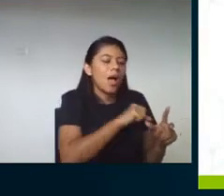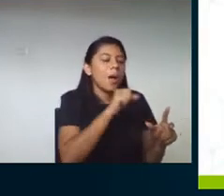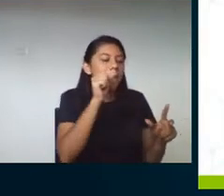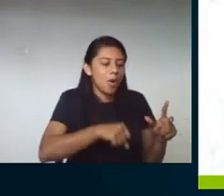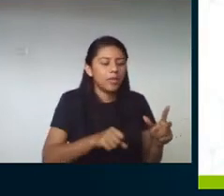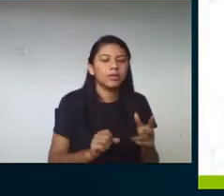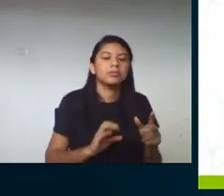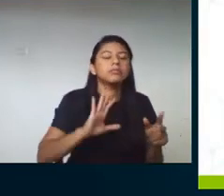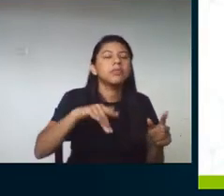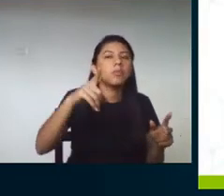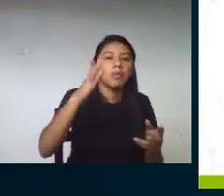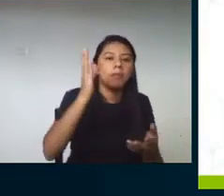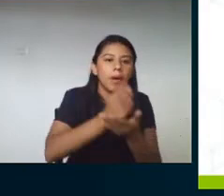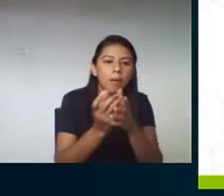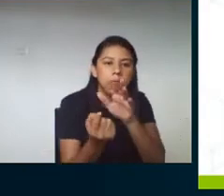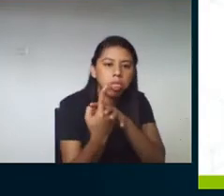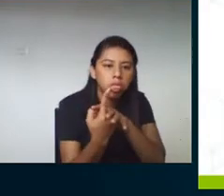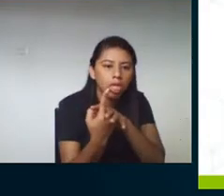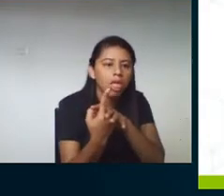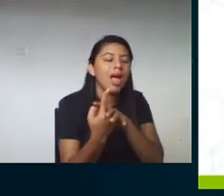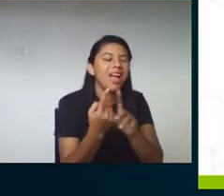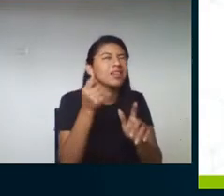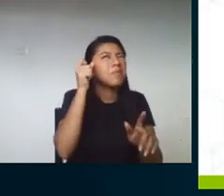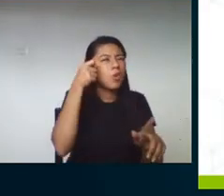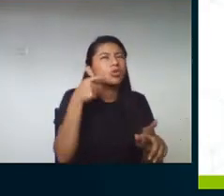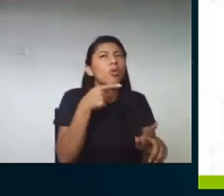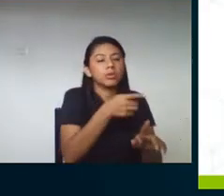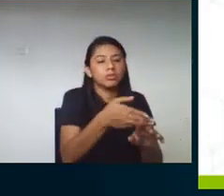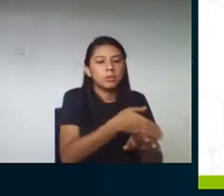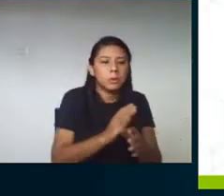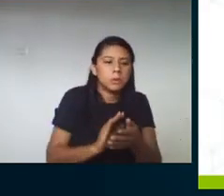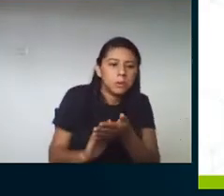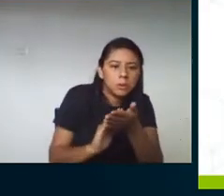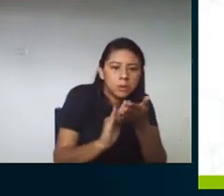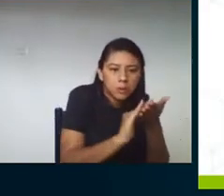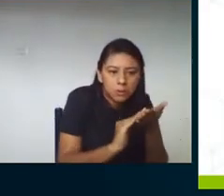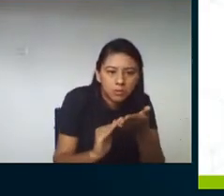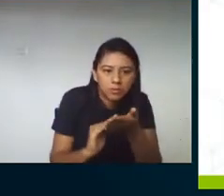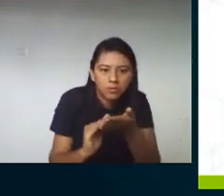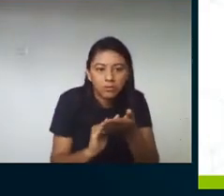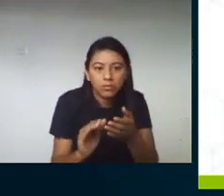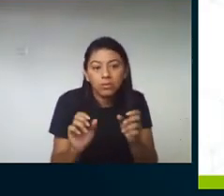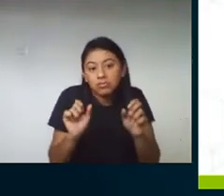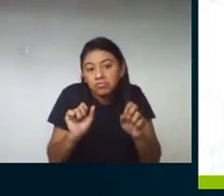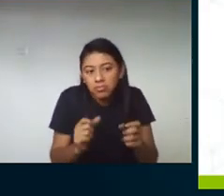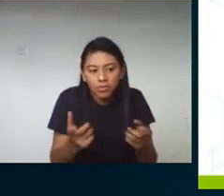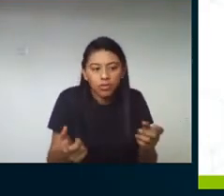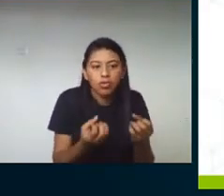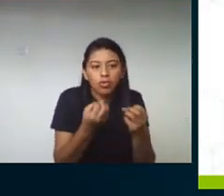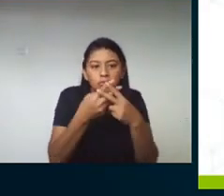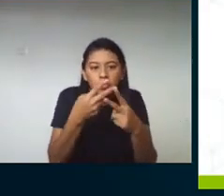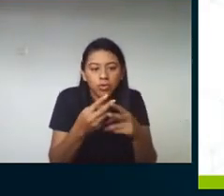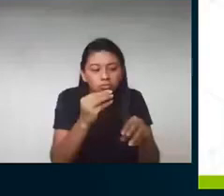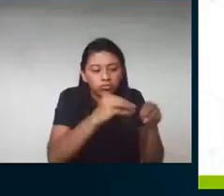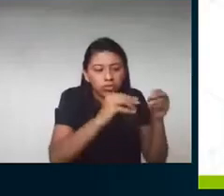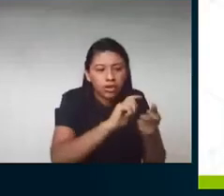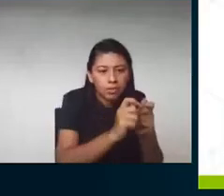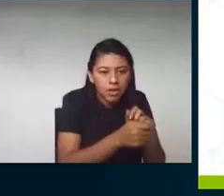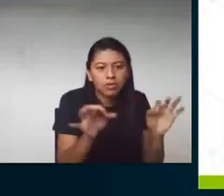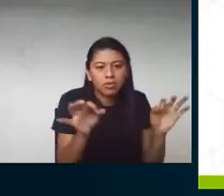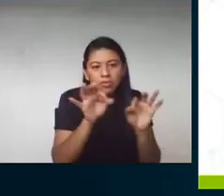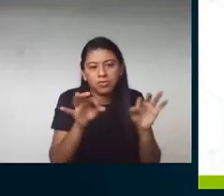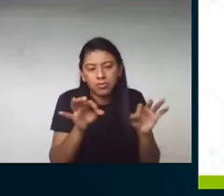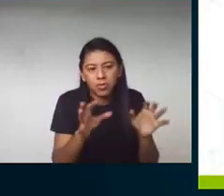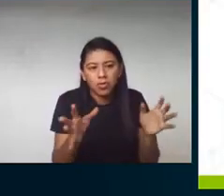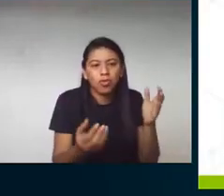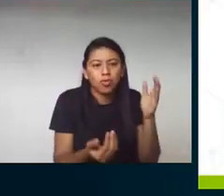problemas y tomar medidas correctivas, ya sea cambiando variables de operación en el proceso o desarrollando, implementando nuevas